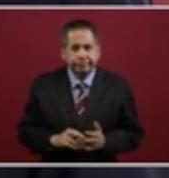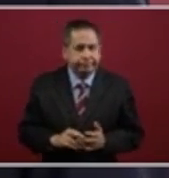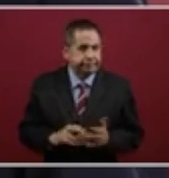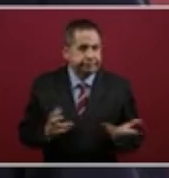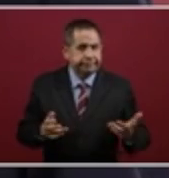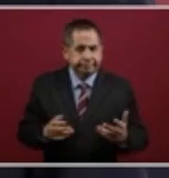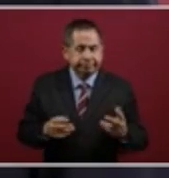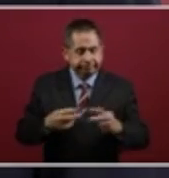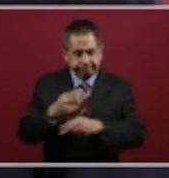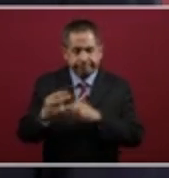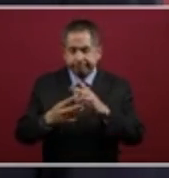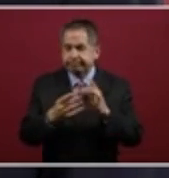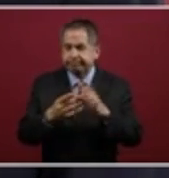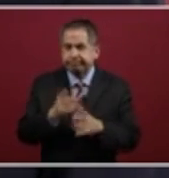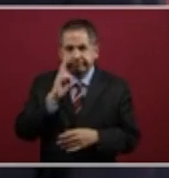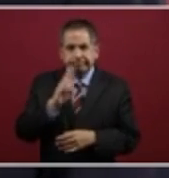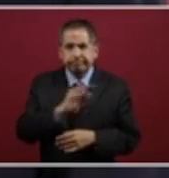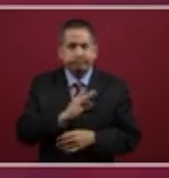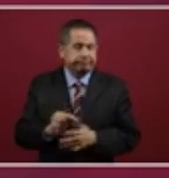van a poder,